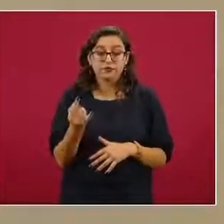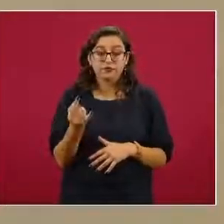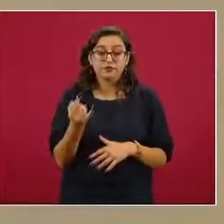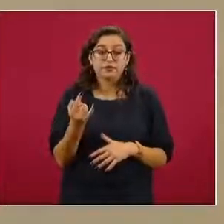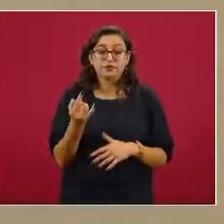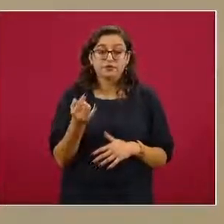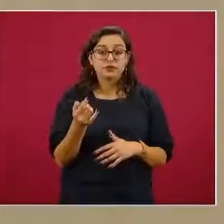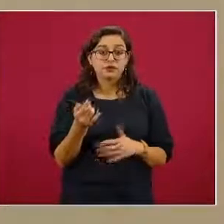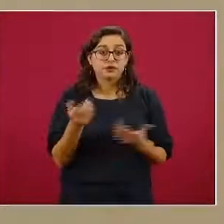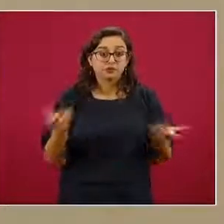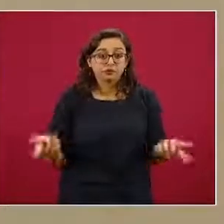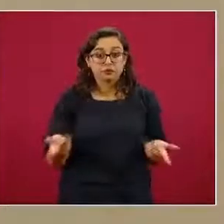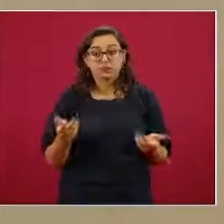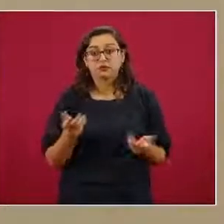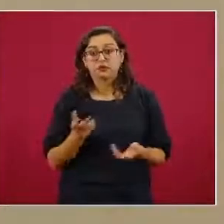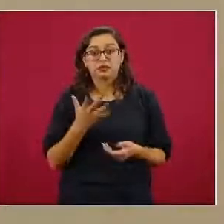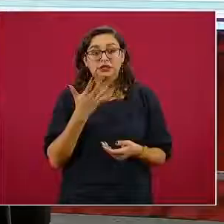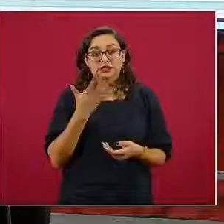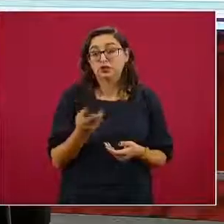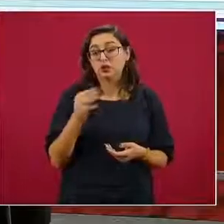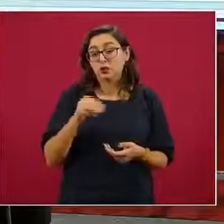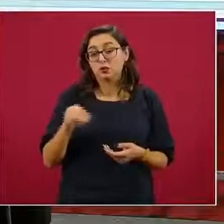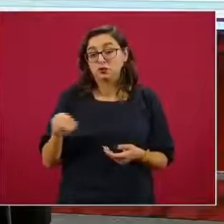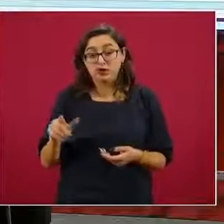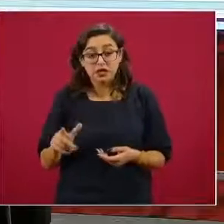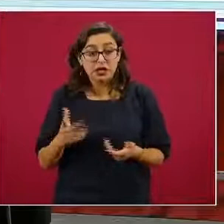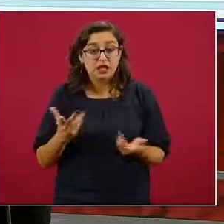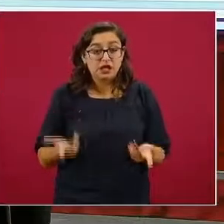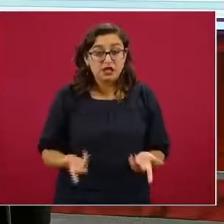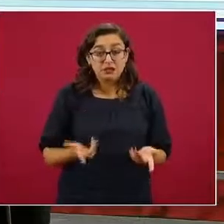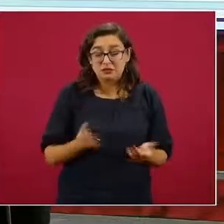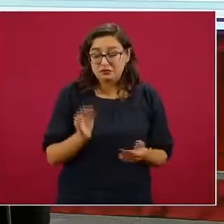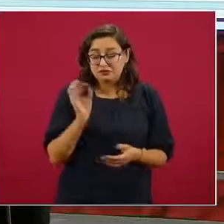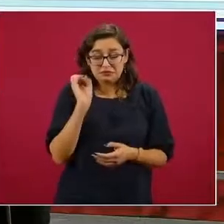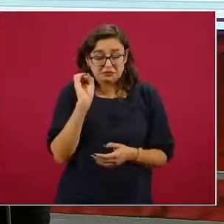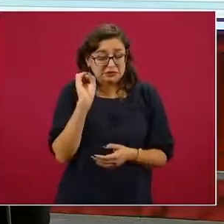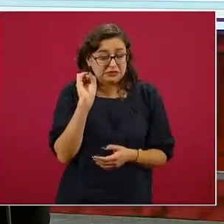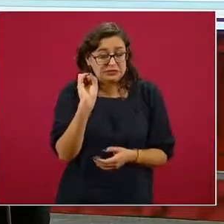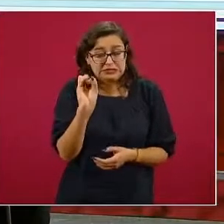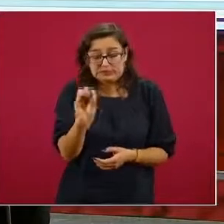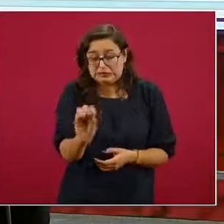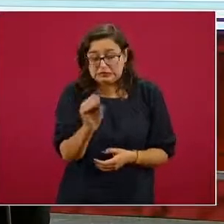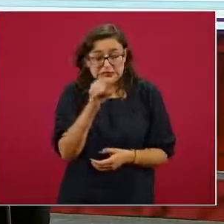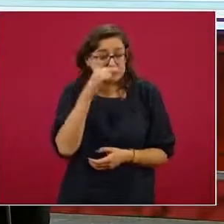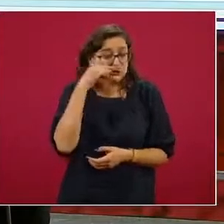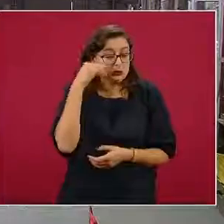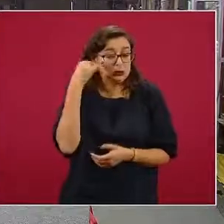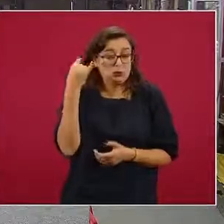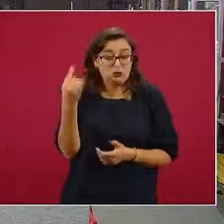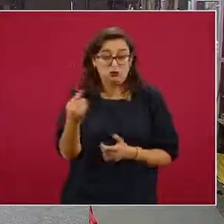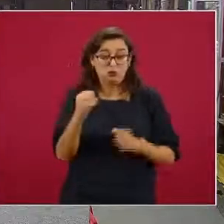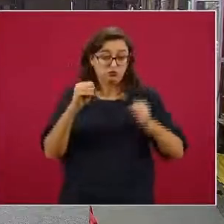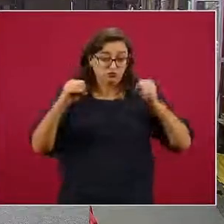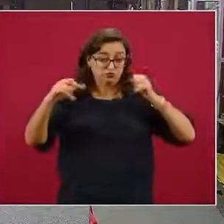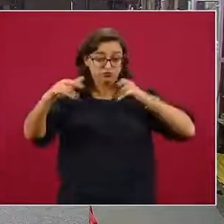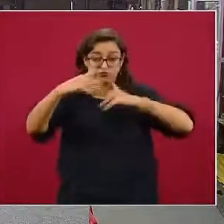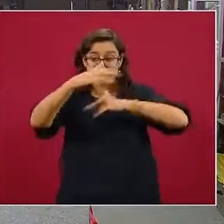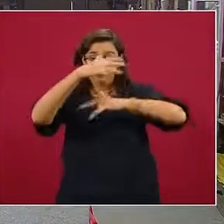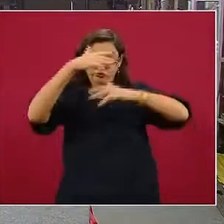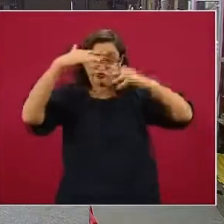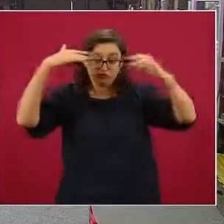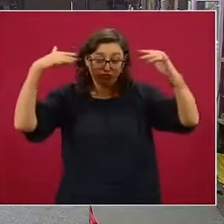macroscópicas pero sumamente pequeñas, menores a 5 micras, 5 milésimas de un milímetro, que se suspenden aquí en el aire